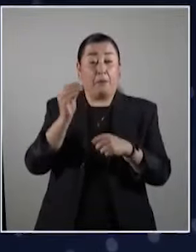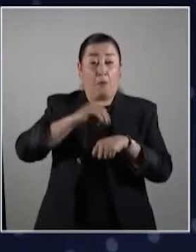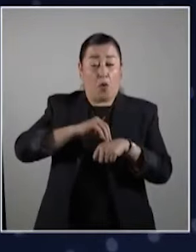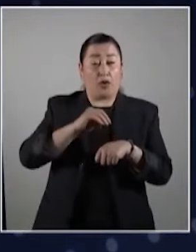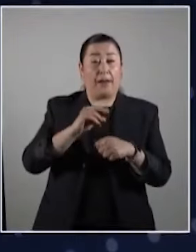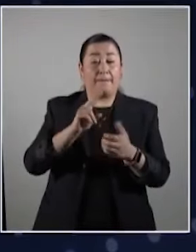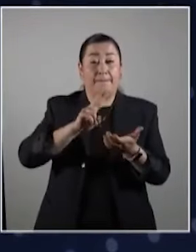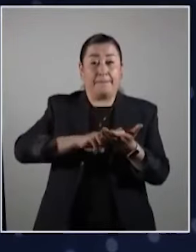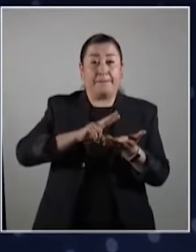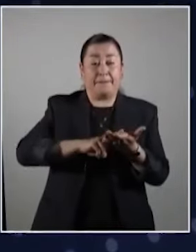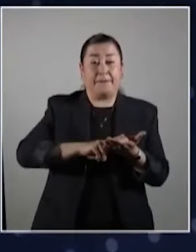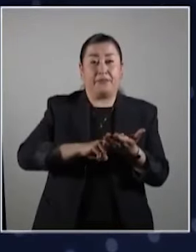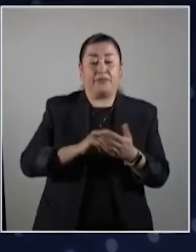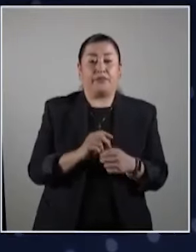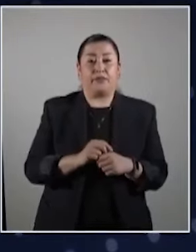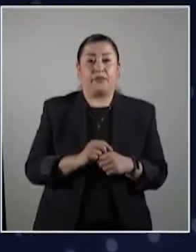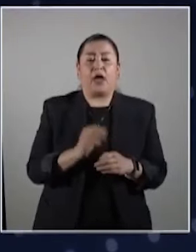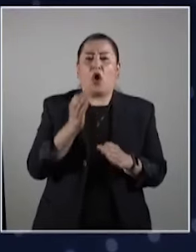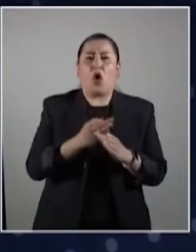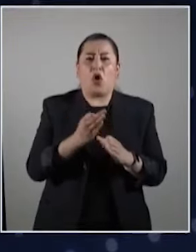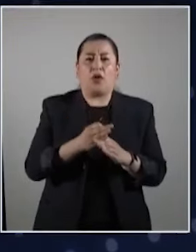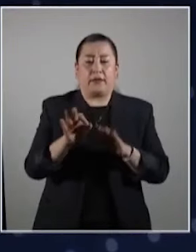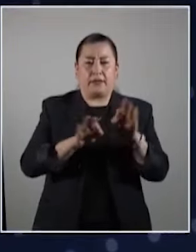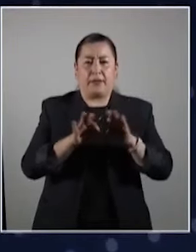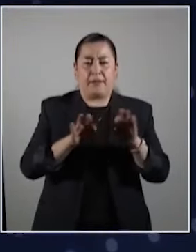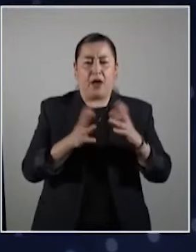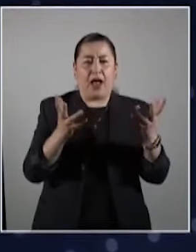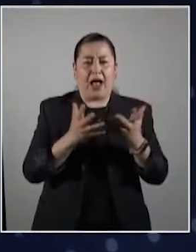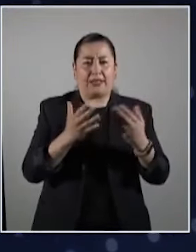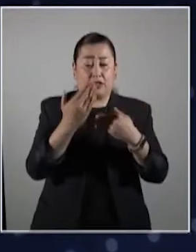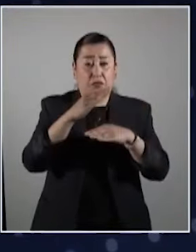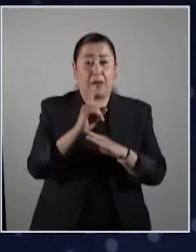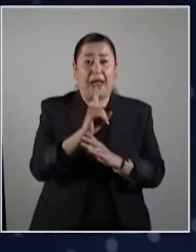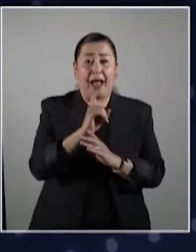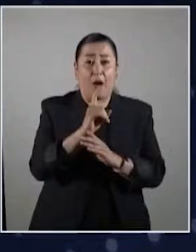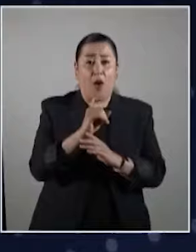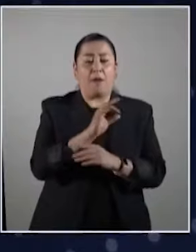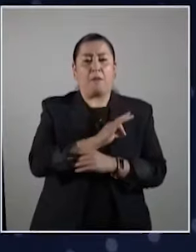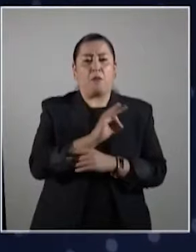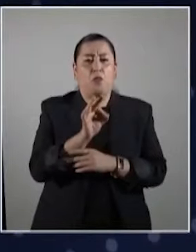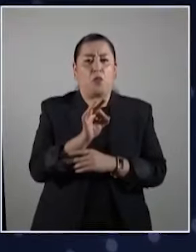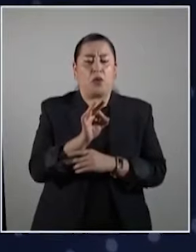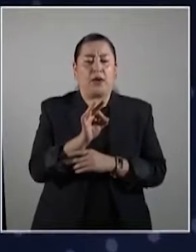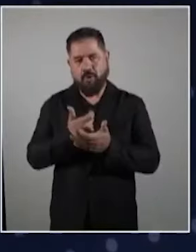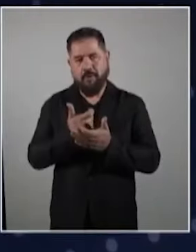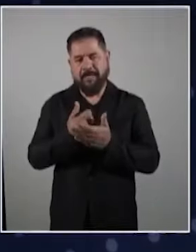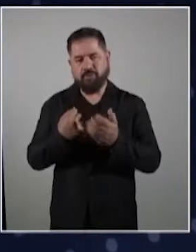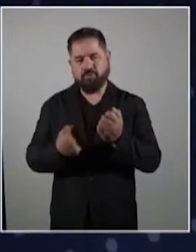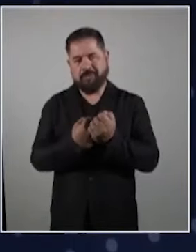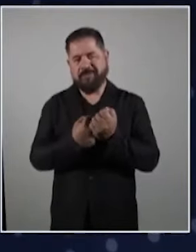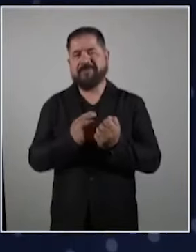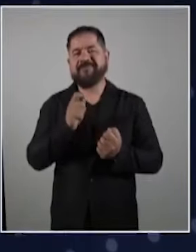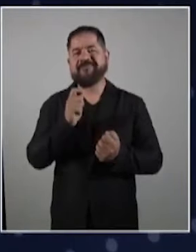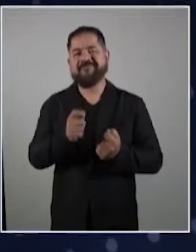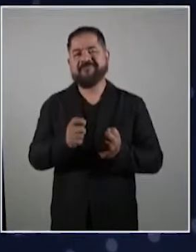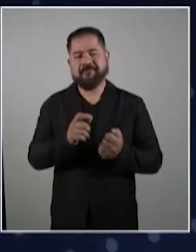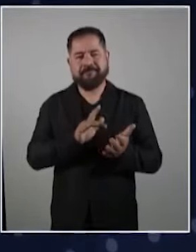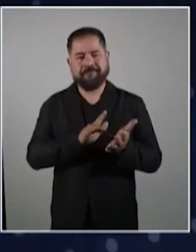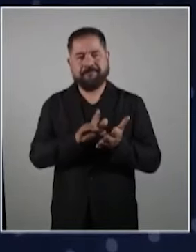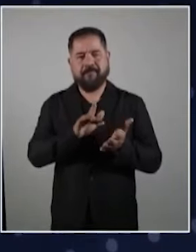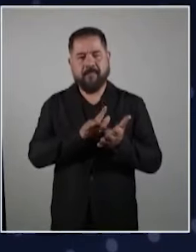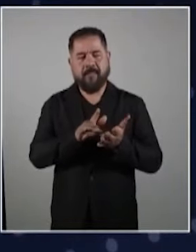actividades que ya se que ya se realizan en base al al agua y sobre todo poder generar desarrollo establecer incentivos